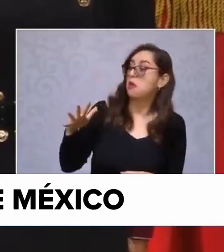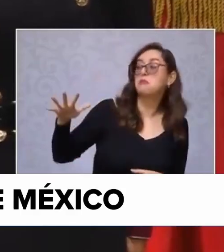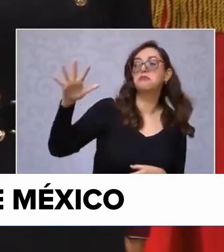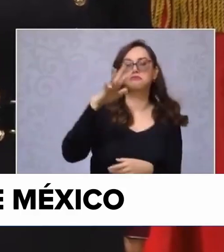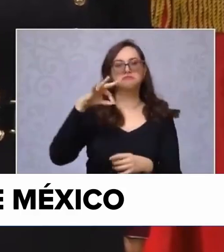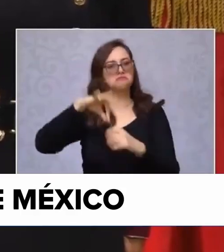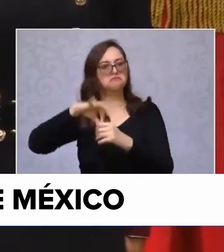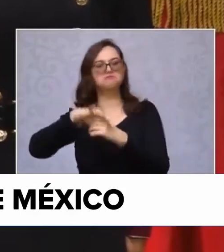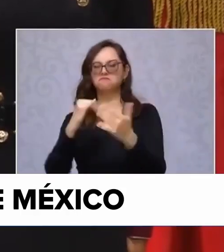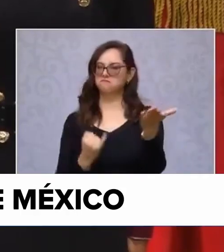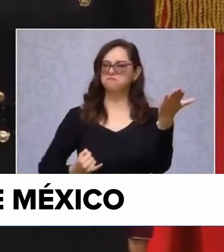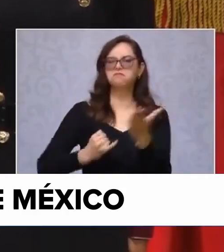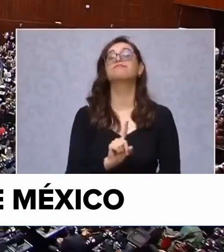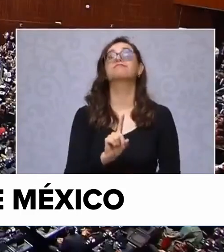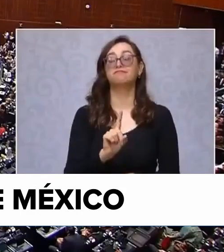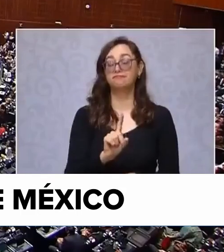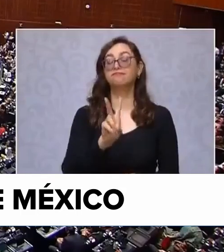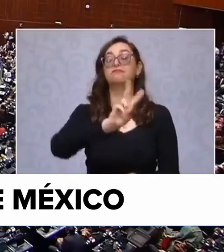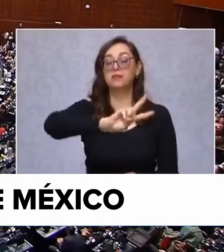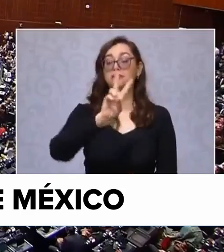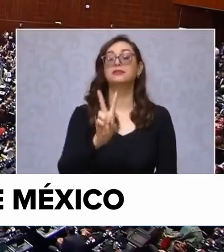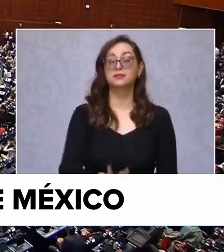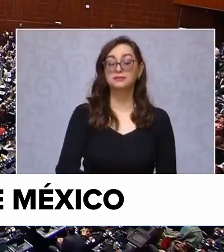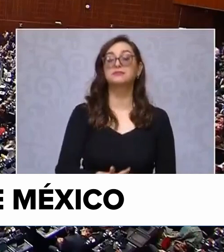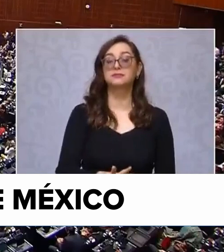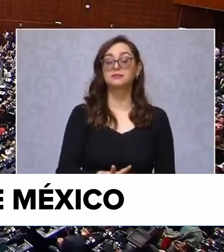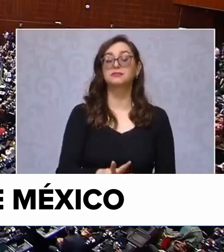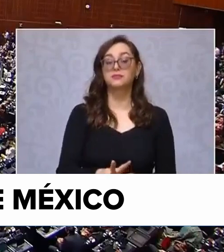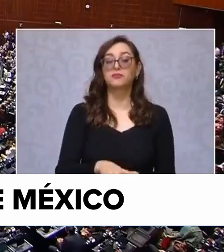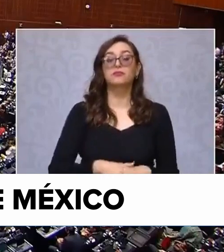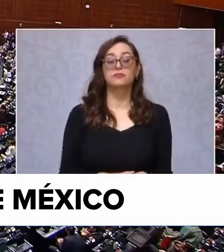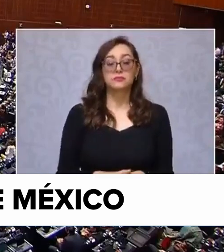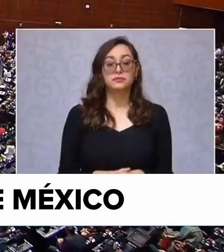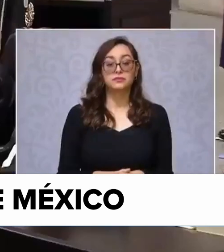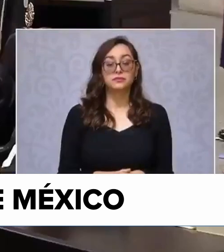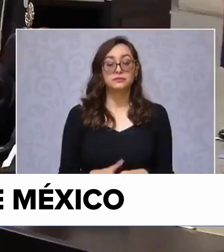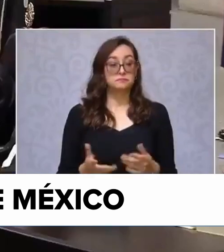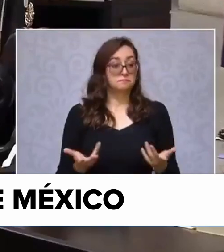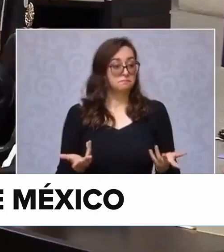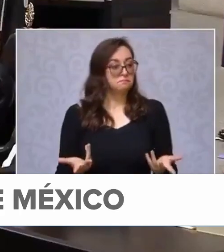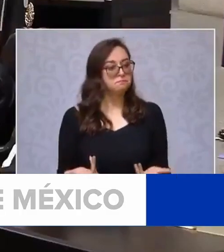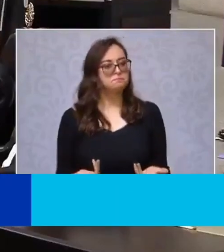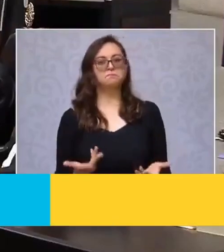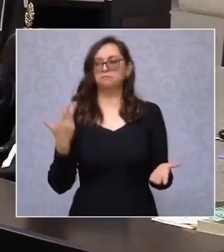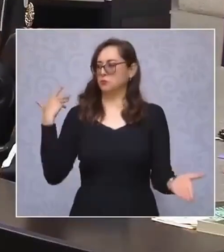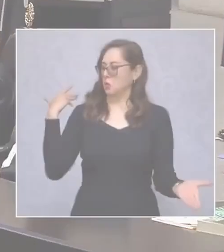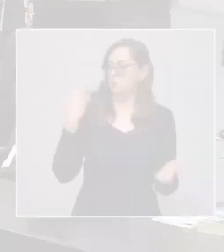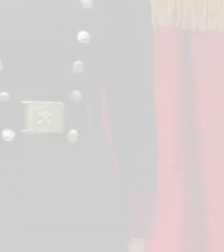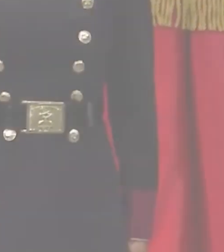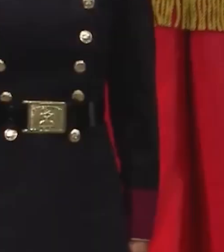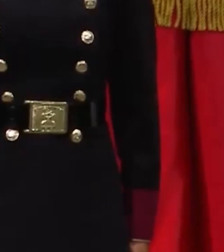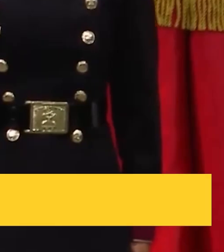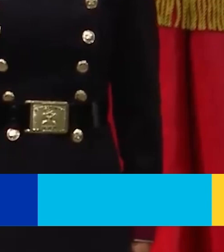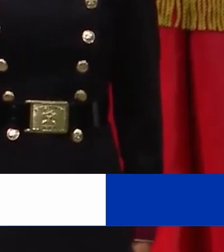Claudia Sheinbaum Pardo rindió protesta este 1 de octubre como la primera mujer presidenta de México para el periodo 2024-2030.